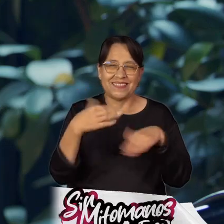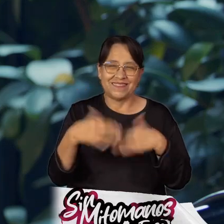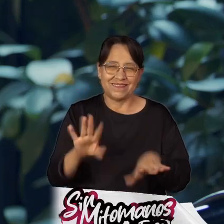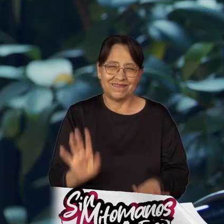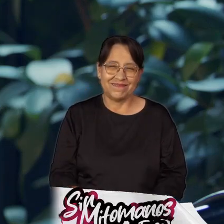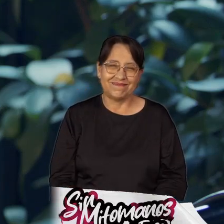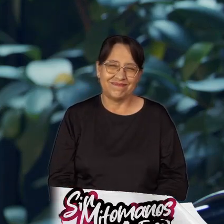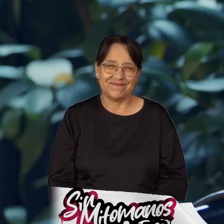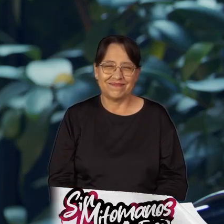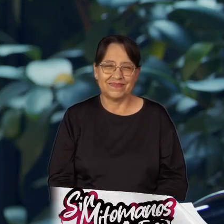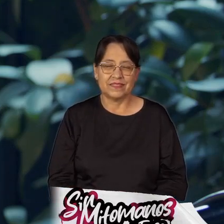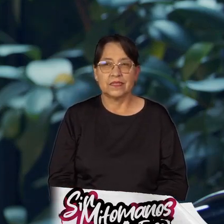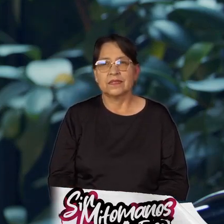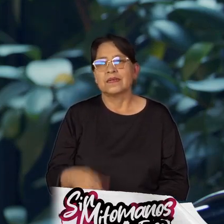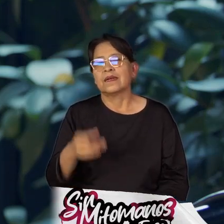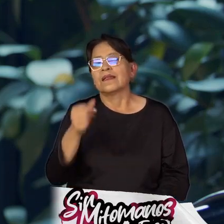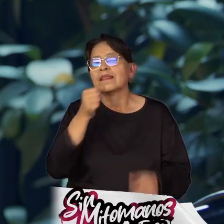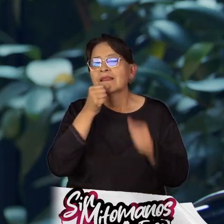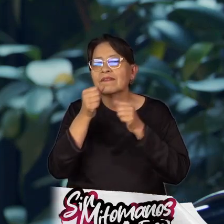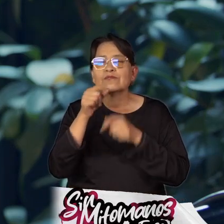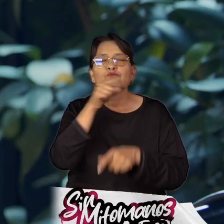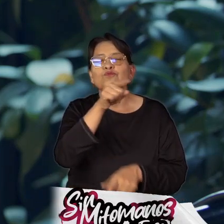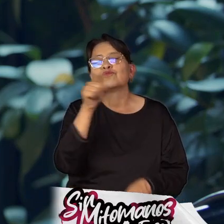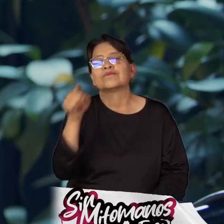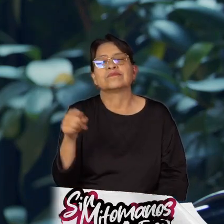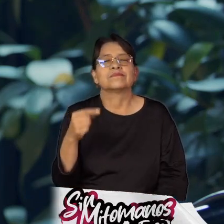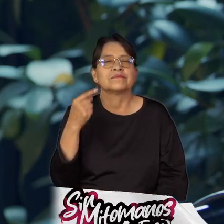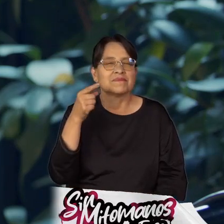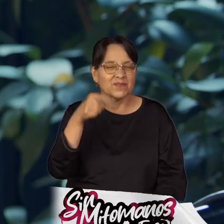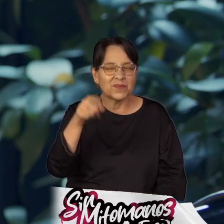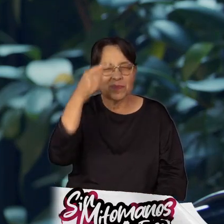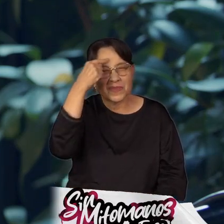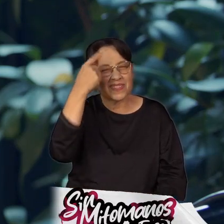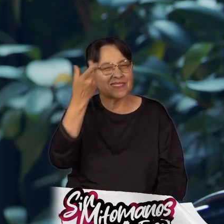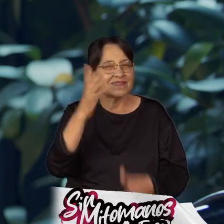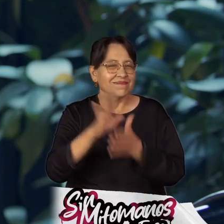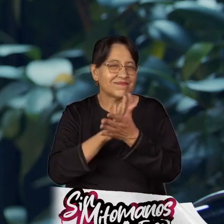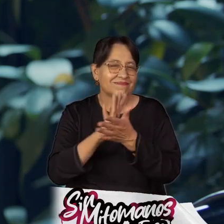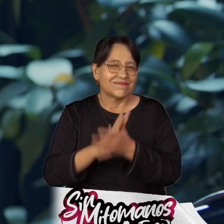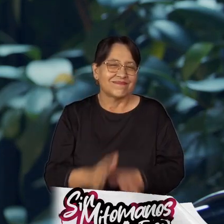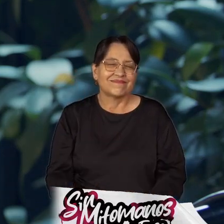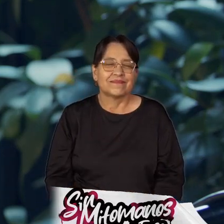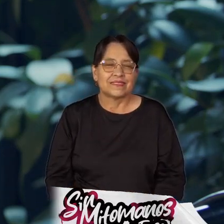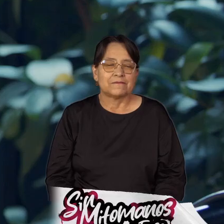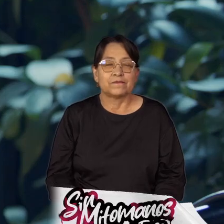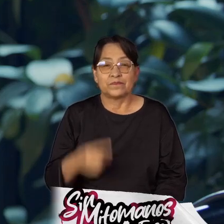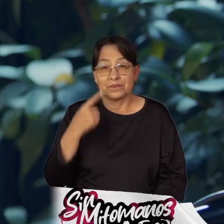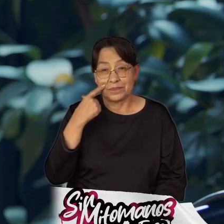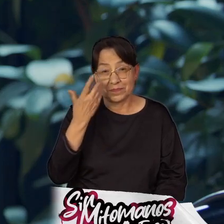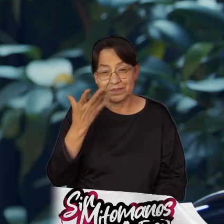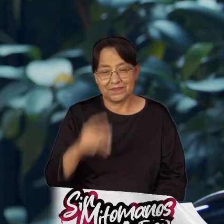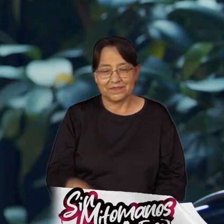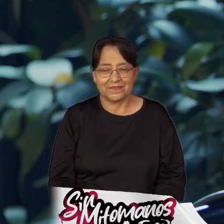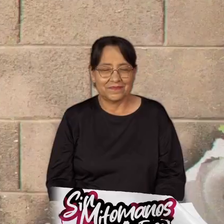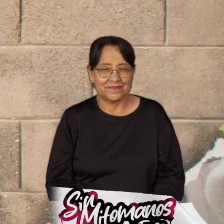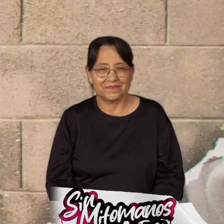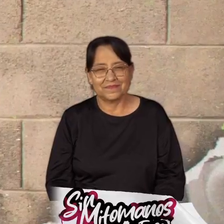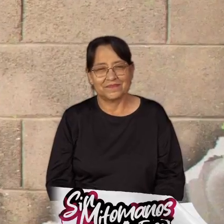la calle. El entrevistado eres tú. Déjenos saber qué piensan acerca de esto y para eso pues vamos a esta